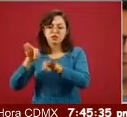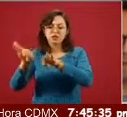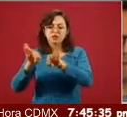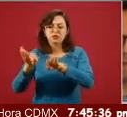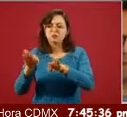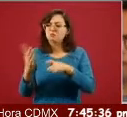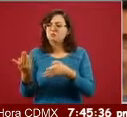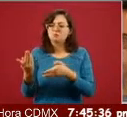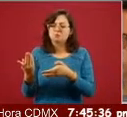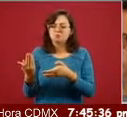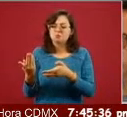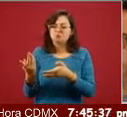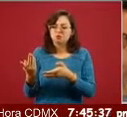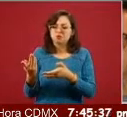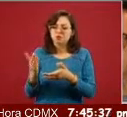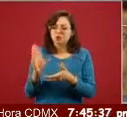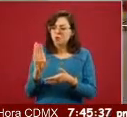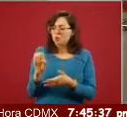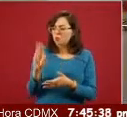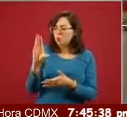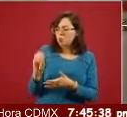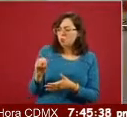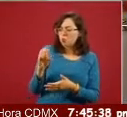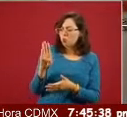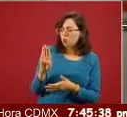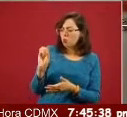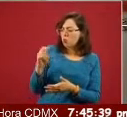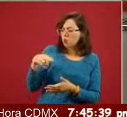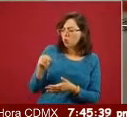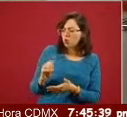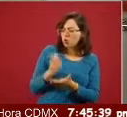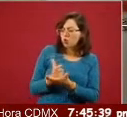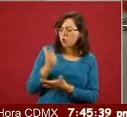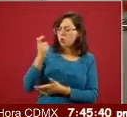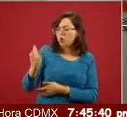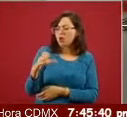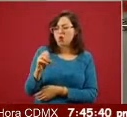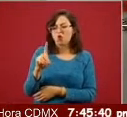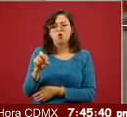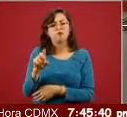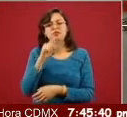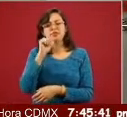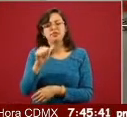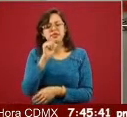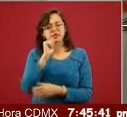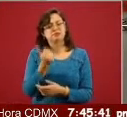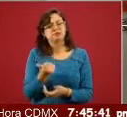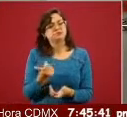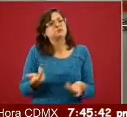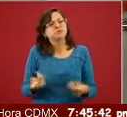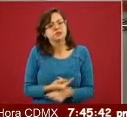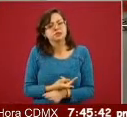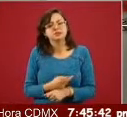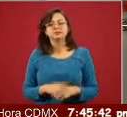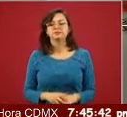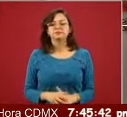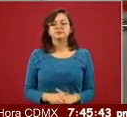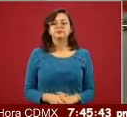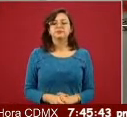no se les incluye en el bono COVID. Gracias. ¿No se les incluye qué? No se les está incluyendo en el bono COVID. Bono COVID. Sí, gracias. Correcto. Vamos a la